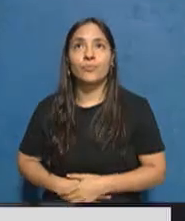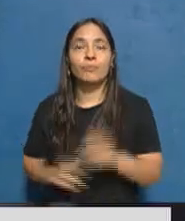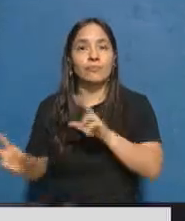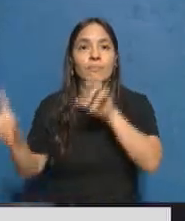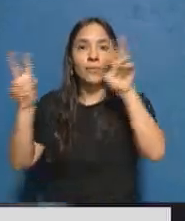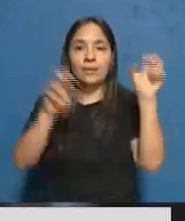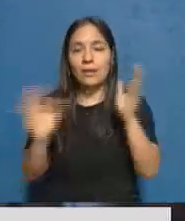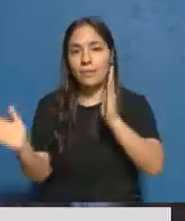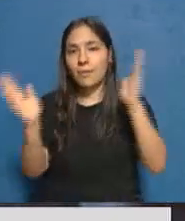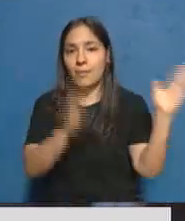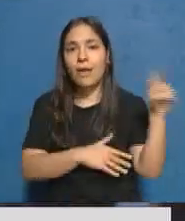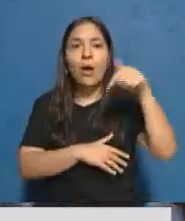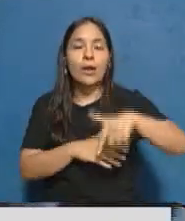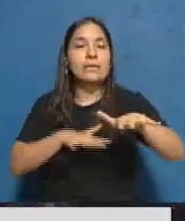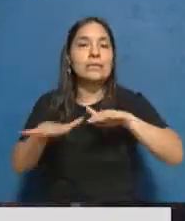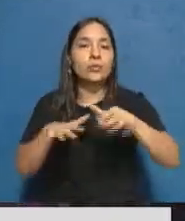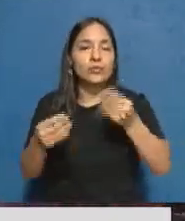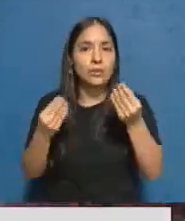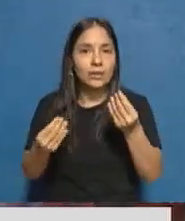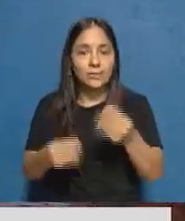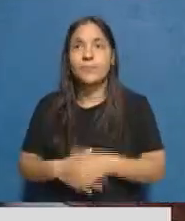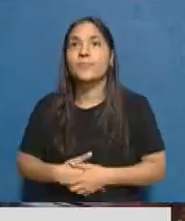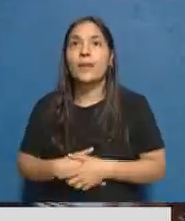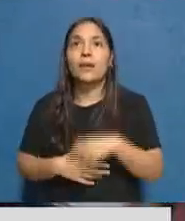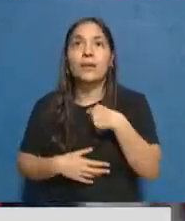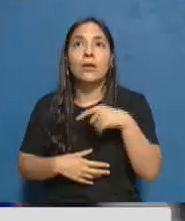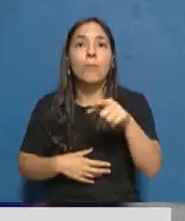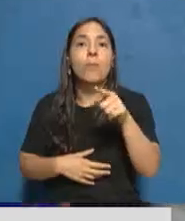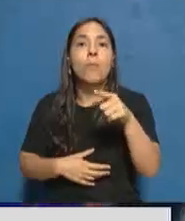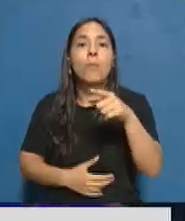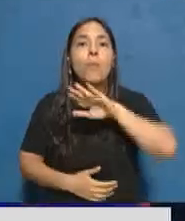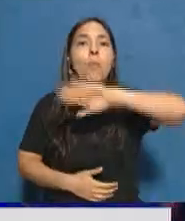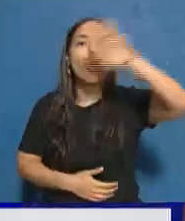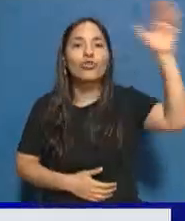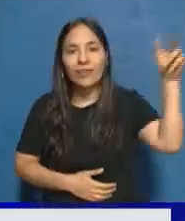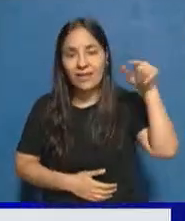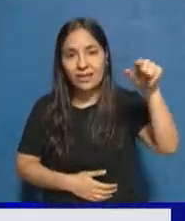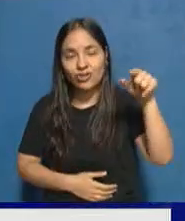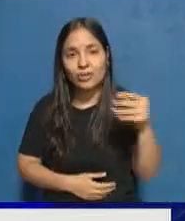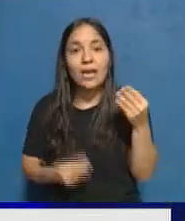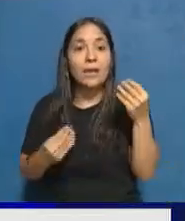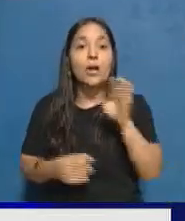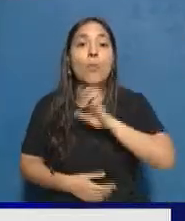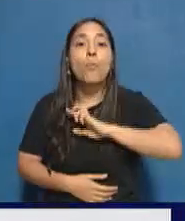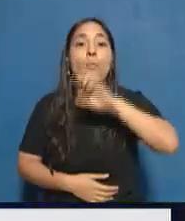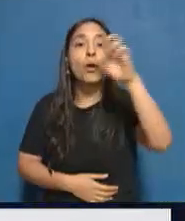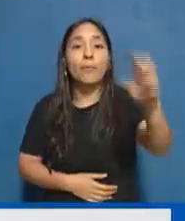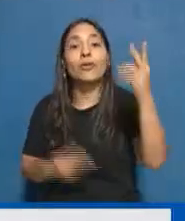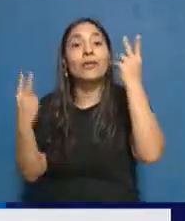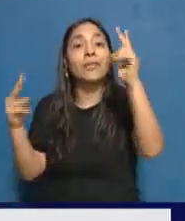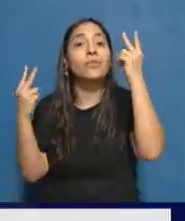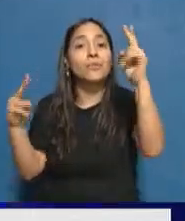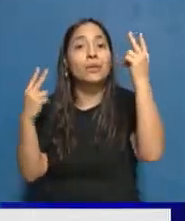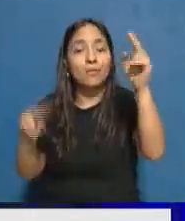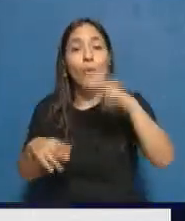Bueno, cambiamos totalmente de tema. Hablamos de una situación que se está viviendo en Potrerillos, porque justamente los proveedores de turismo